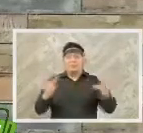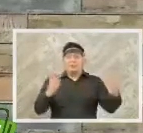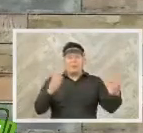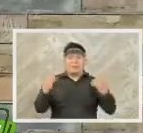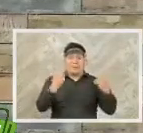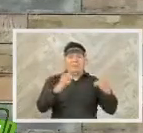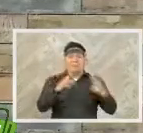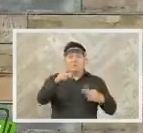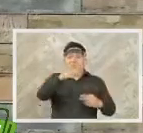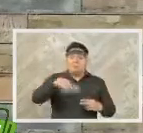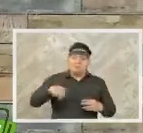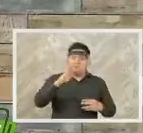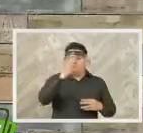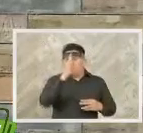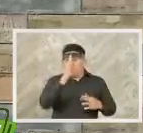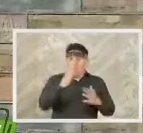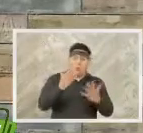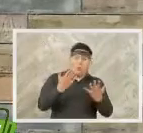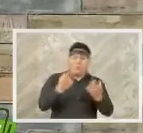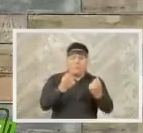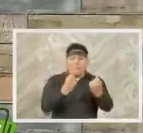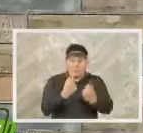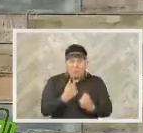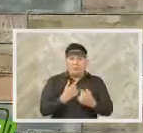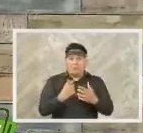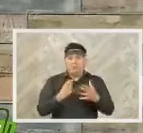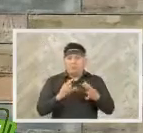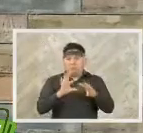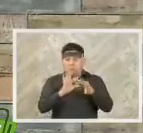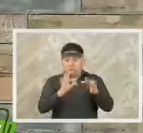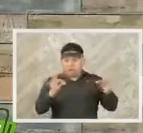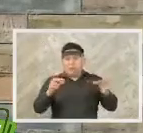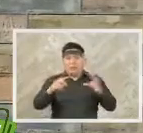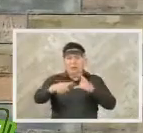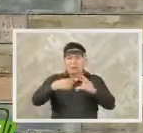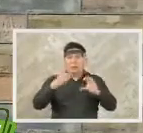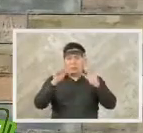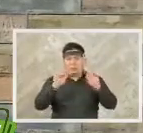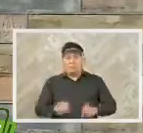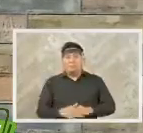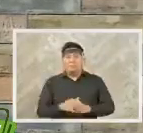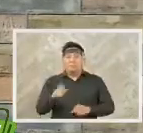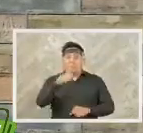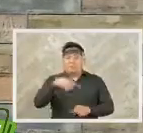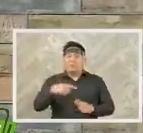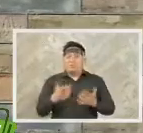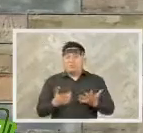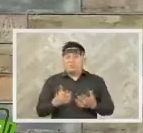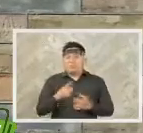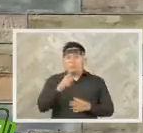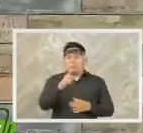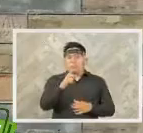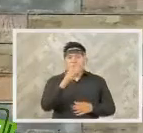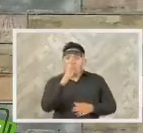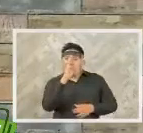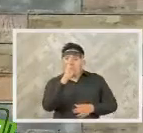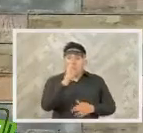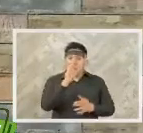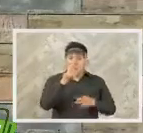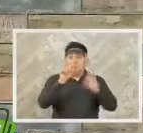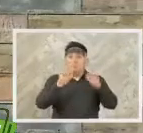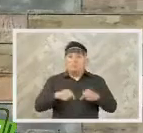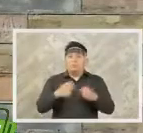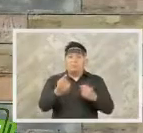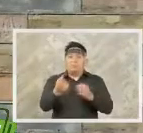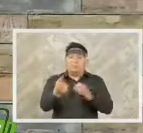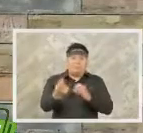vez. Si tiene dudas o inquietudes respecto a los diferentes temas que estaremos tratando, pues muy fácil, usted de una vez coloca su duda o su inquietud